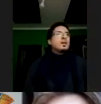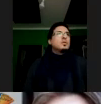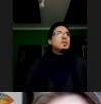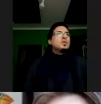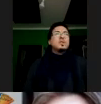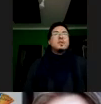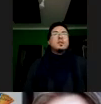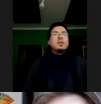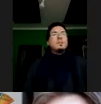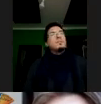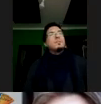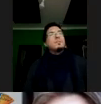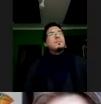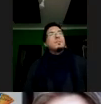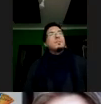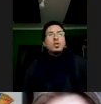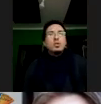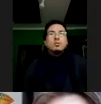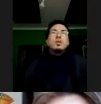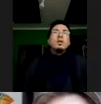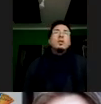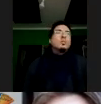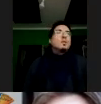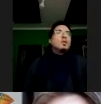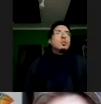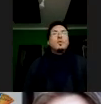El resto, chiquillos, ¿se entiende? ¿Sí o no?